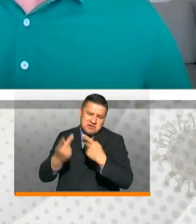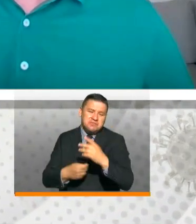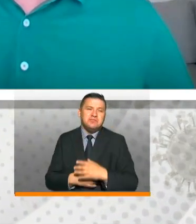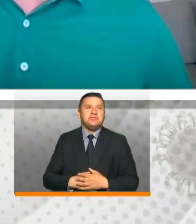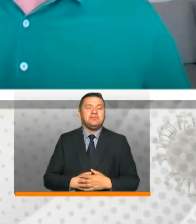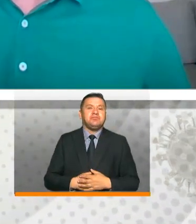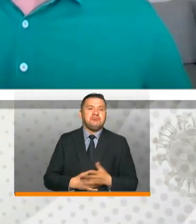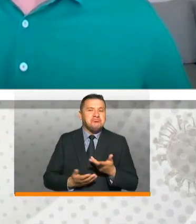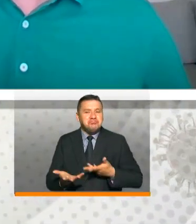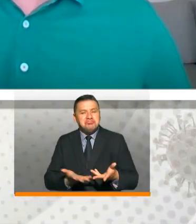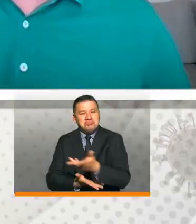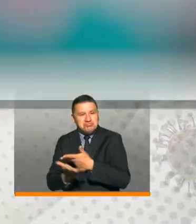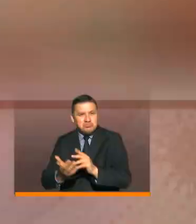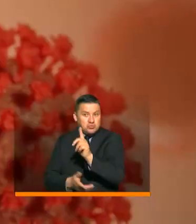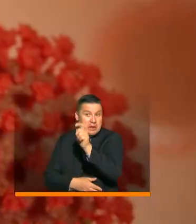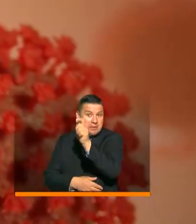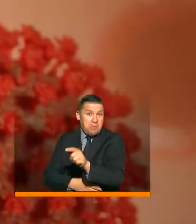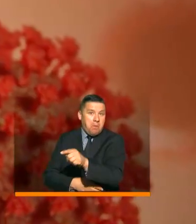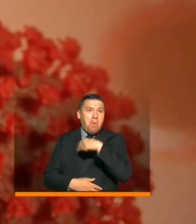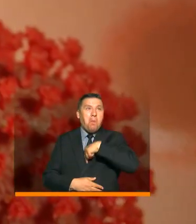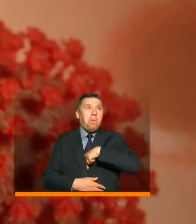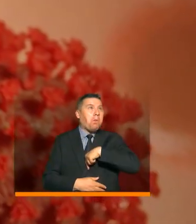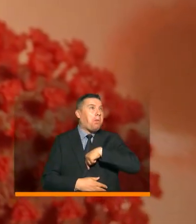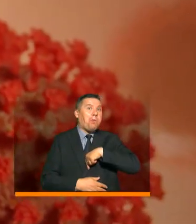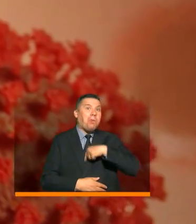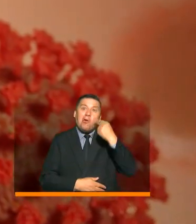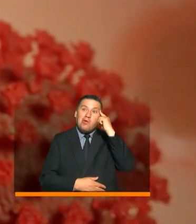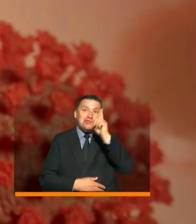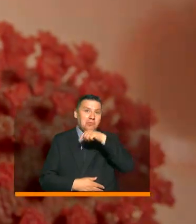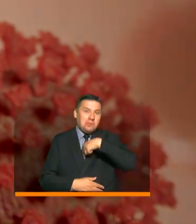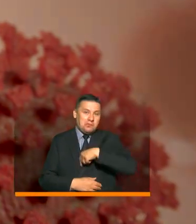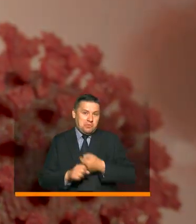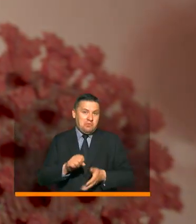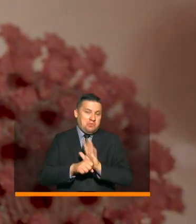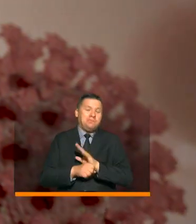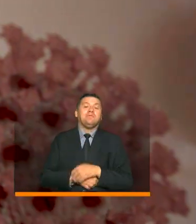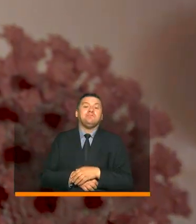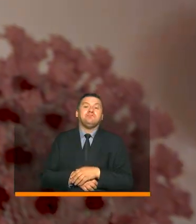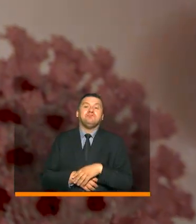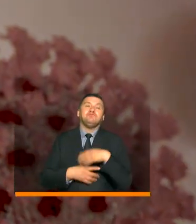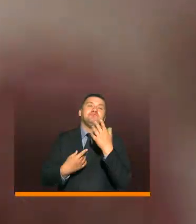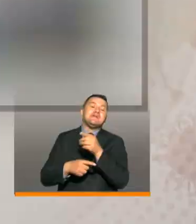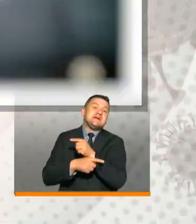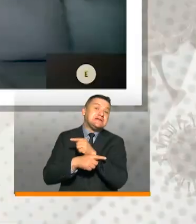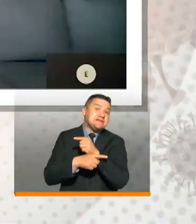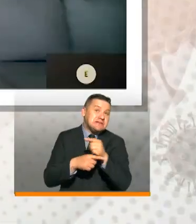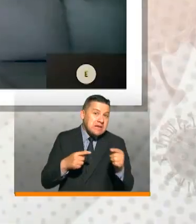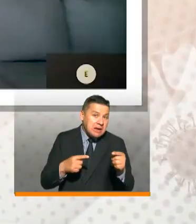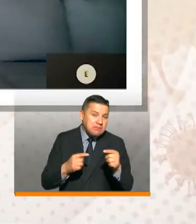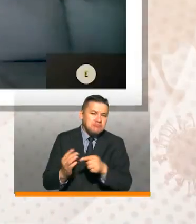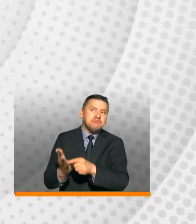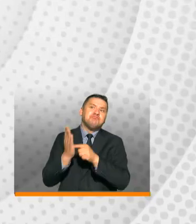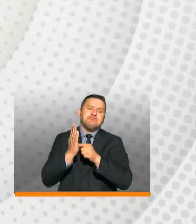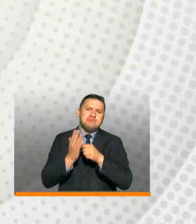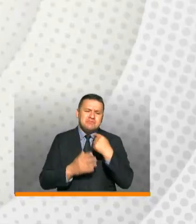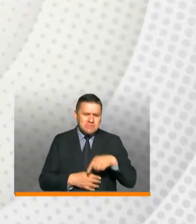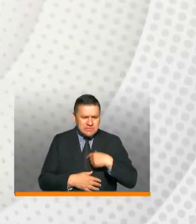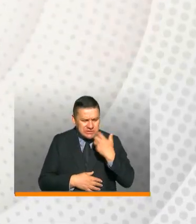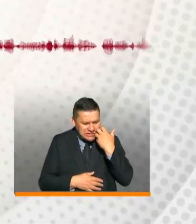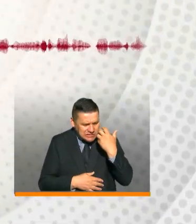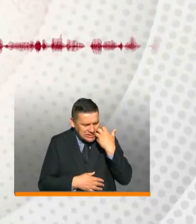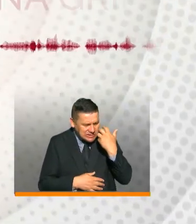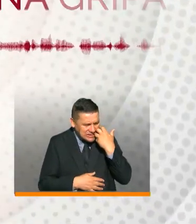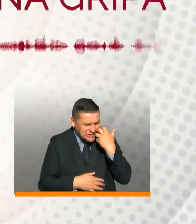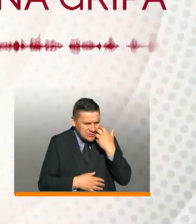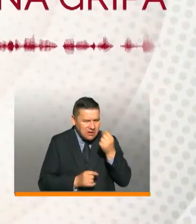y compartimos con una persona que era asintomática en un almuerzo. Al cabo de una semana presenté síntomas. Sus